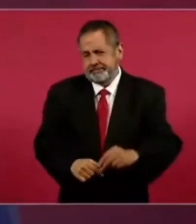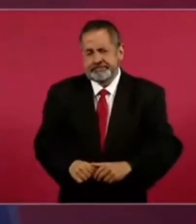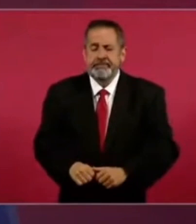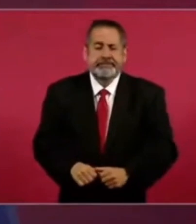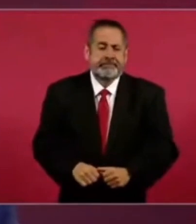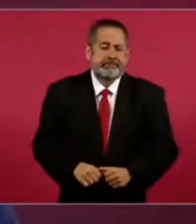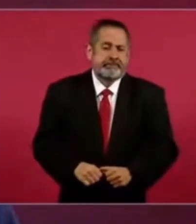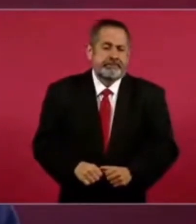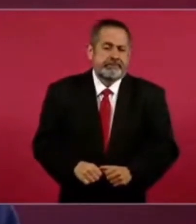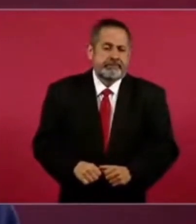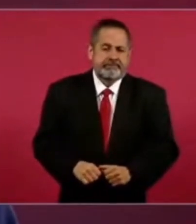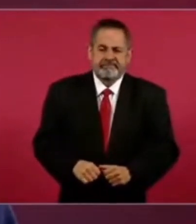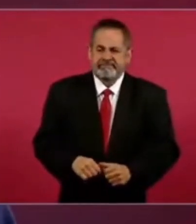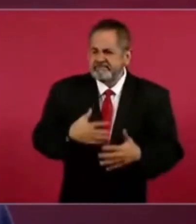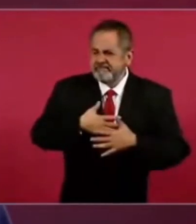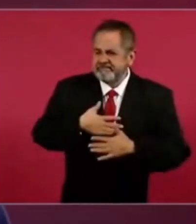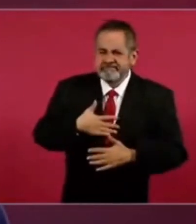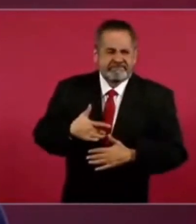No hay que odiar,